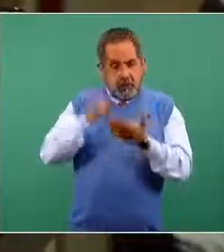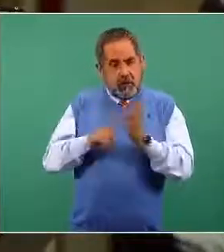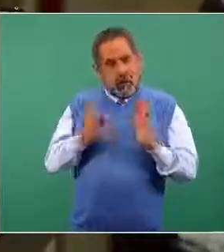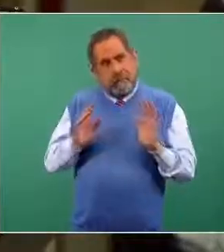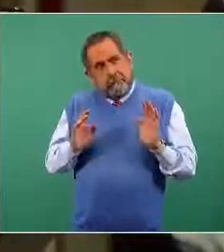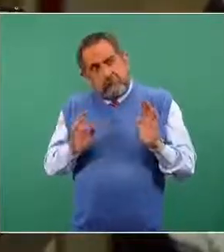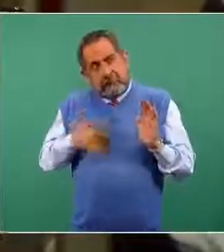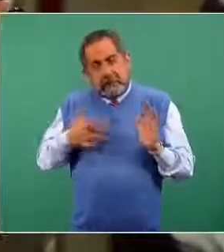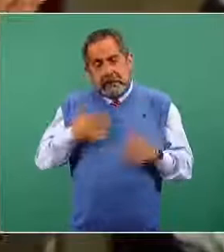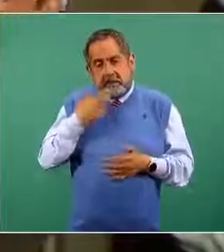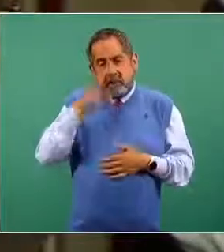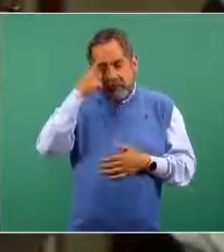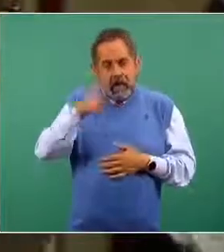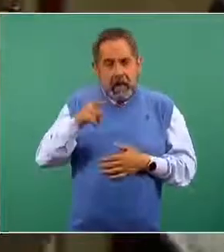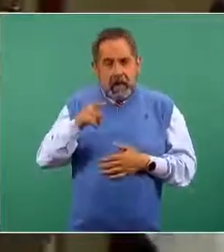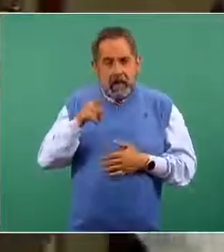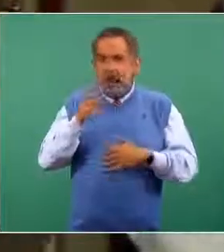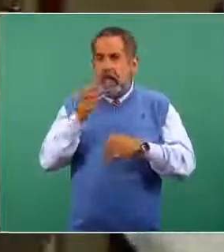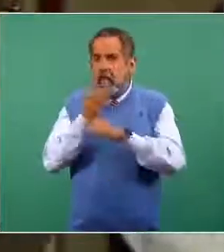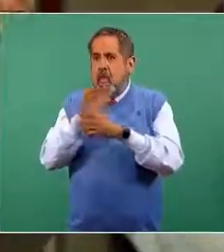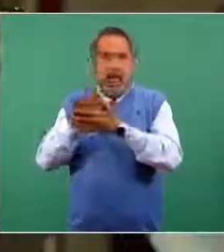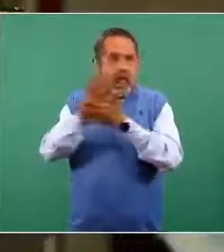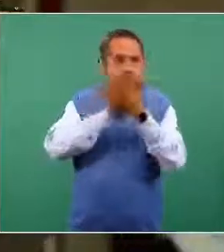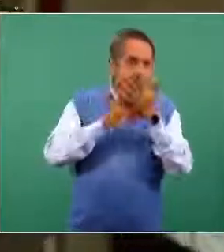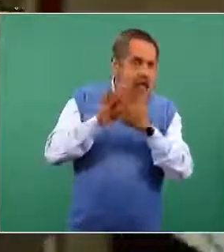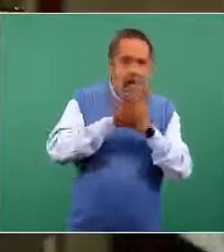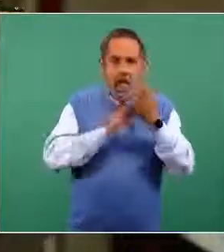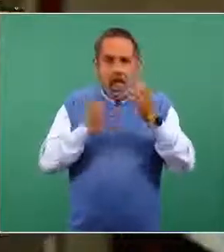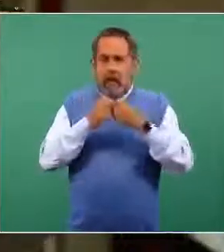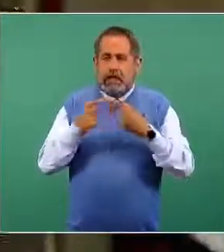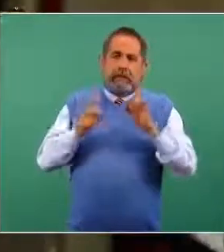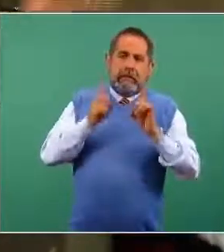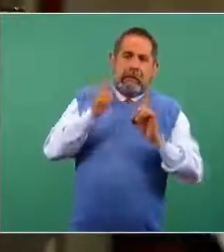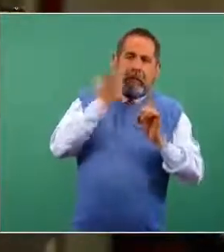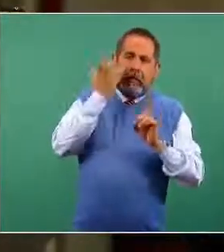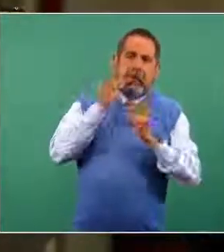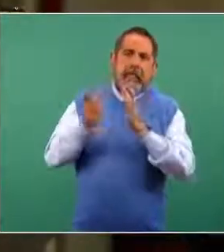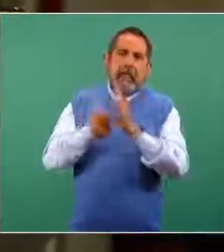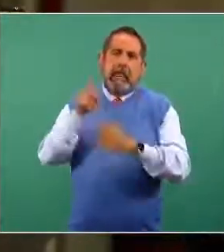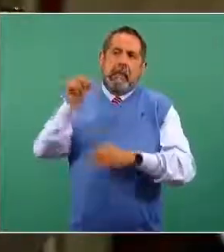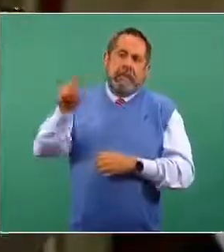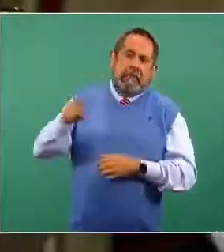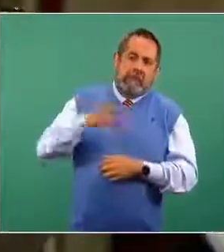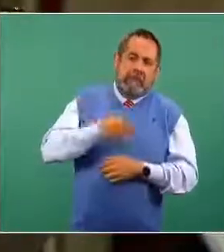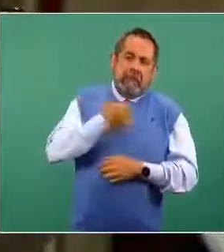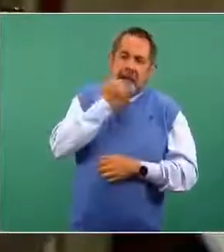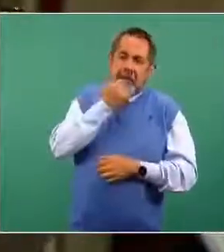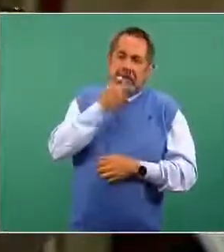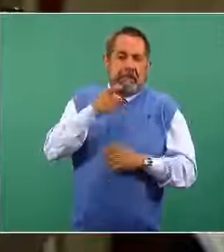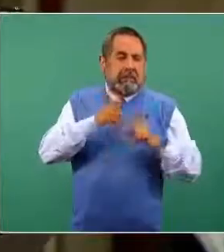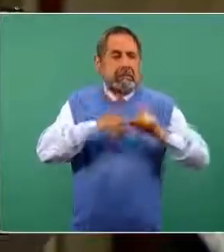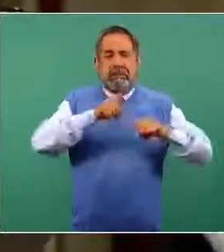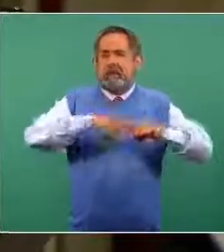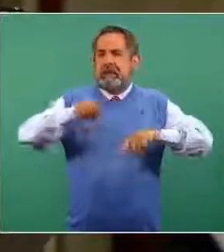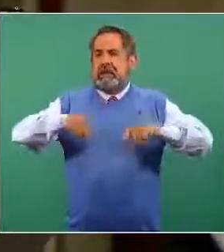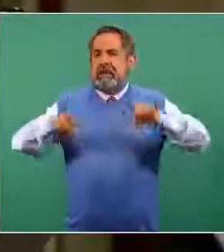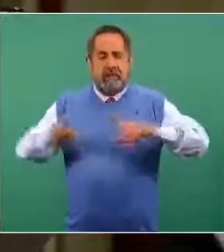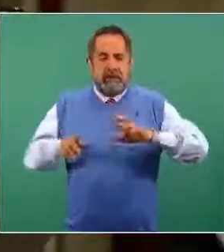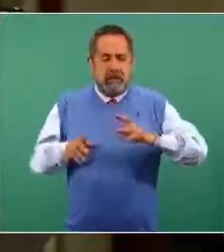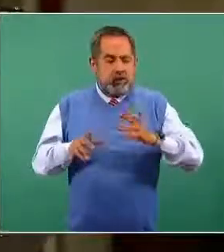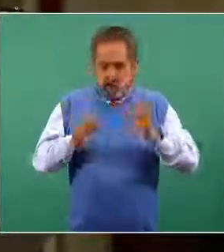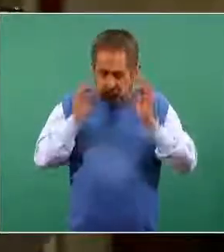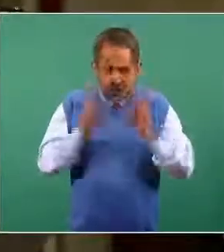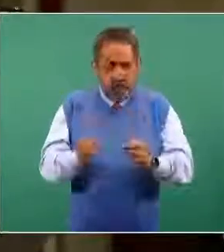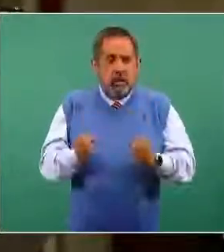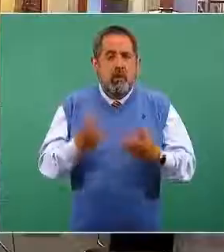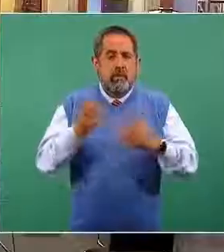a que pues no se tenga certeza en la información y a que se caiga en la polémica de que otra vez son varias cifras sobre las